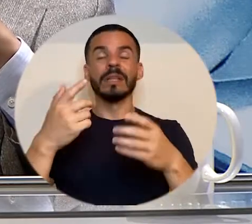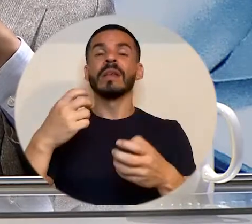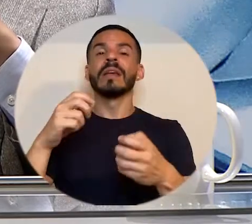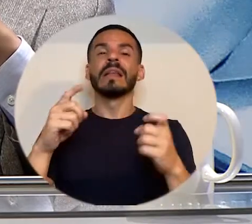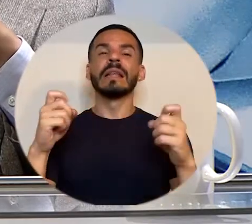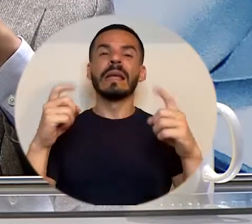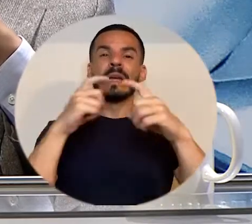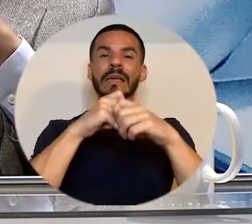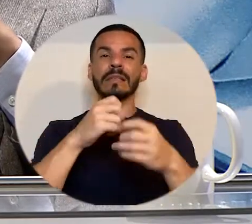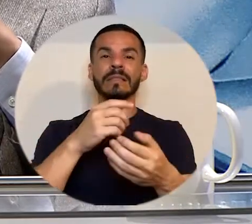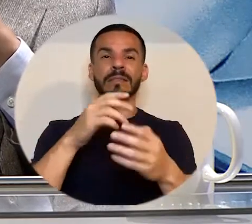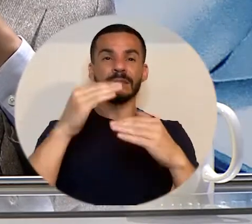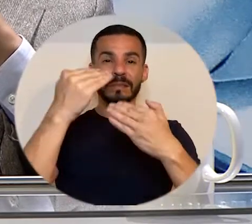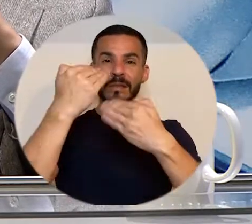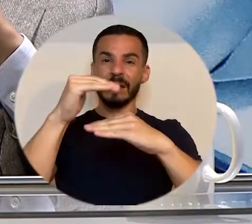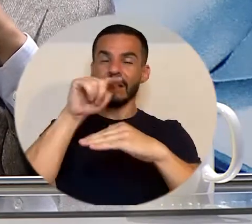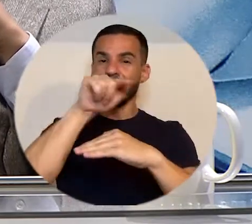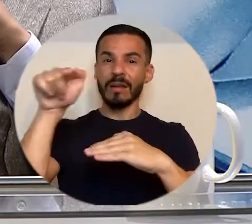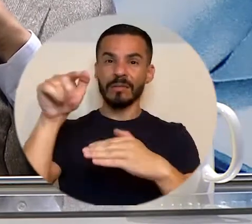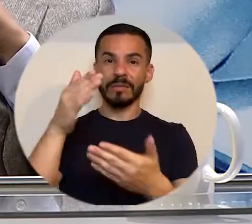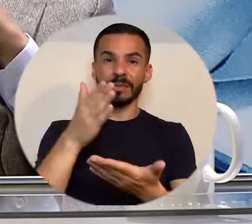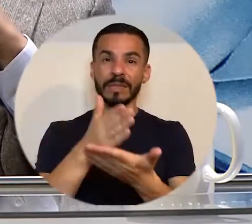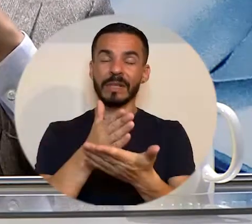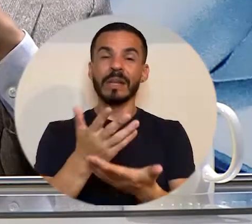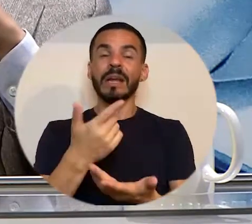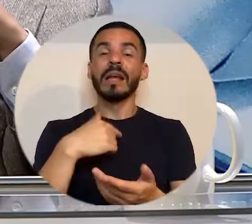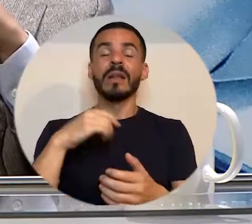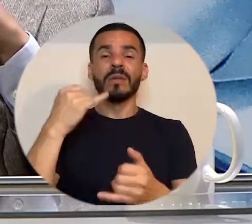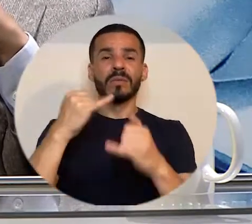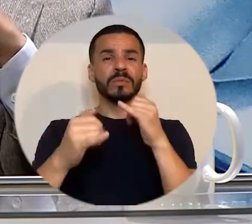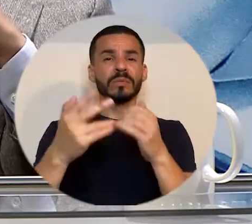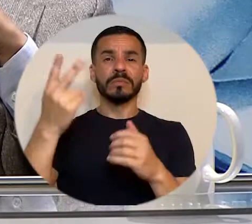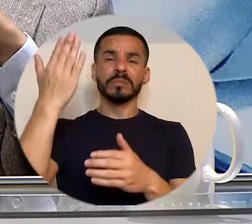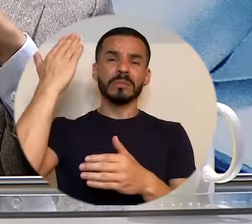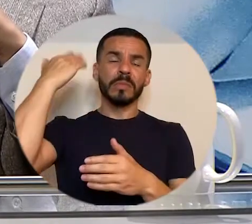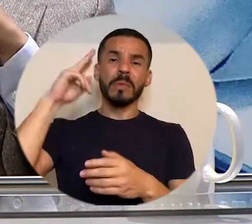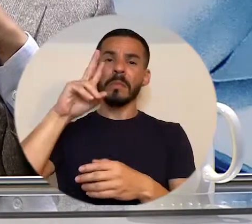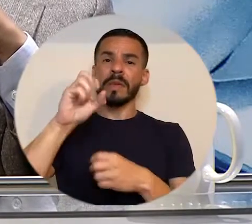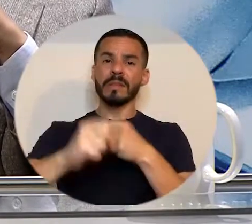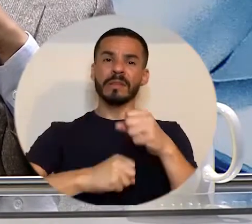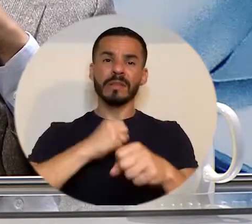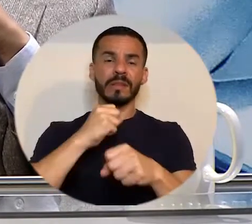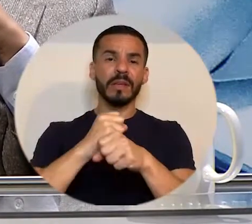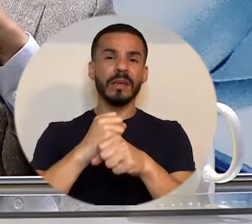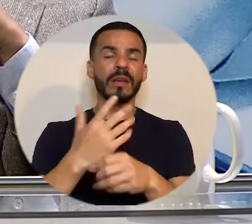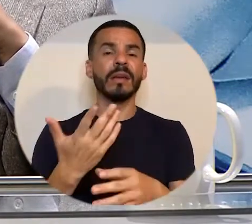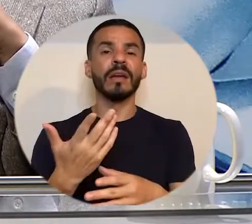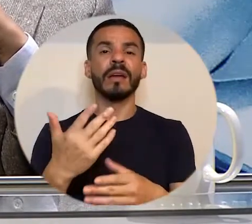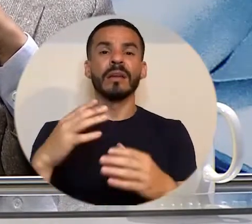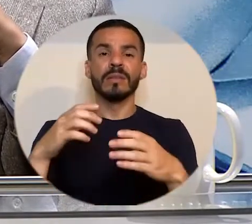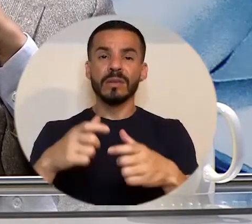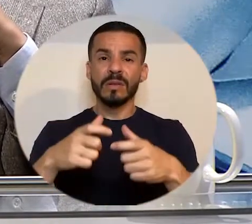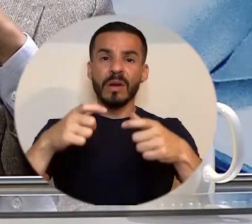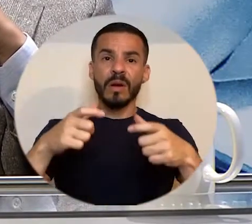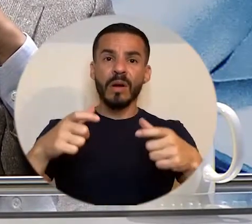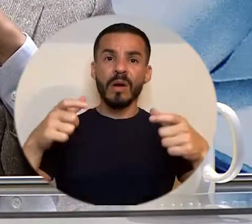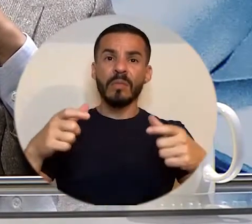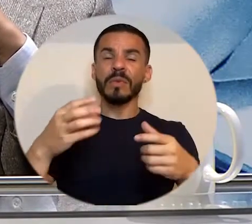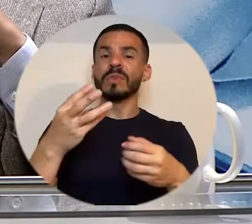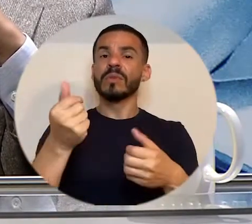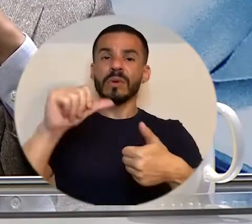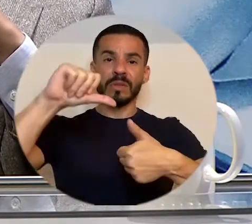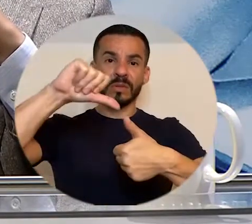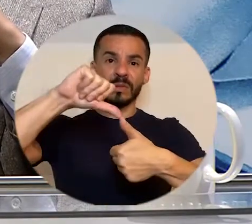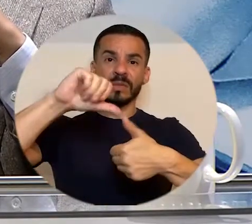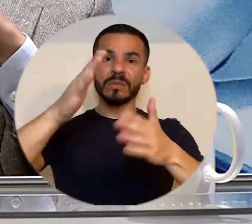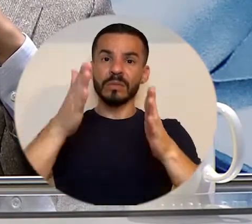administración Biden fue la crisis en frontera. Sí. En los últimos 20 años, el crecimiento de la cantidad